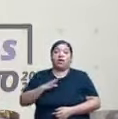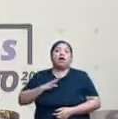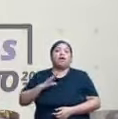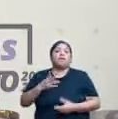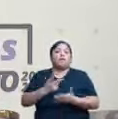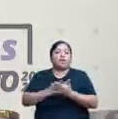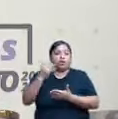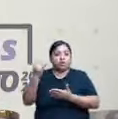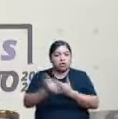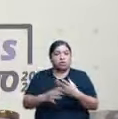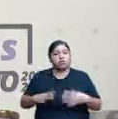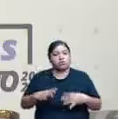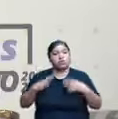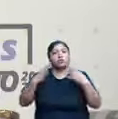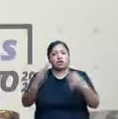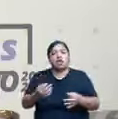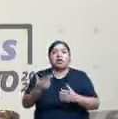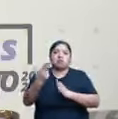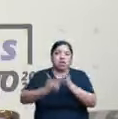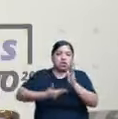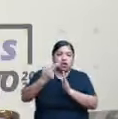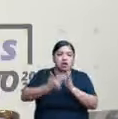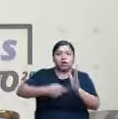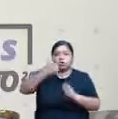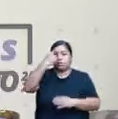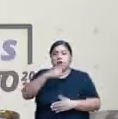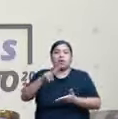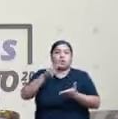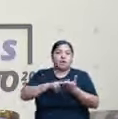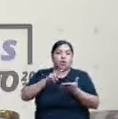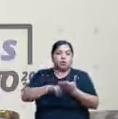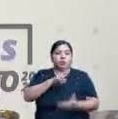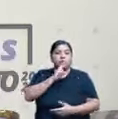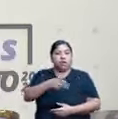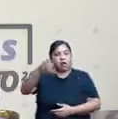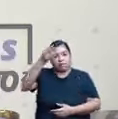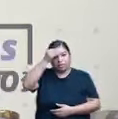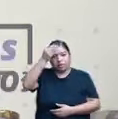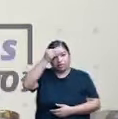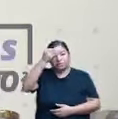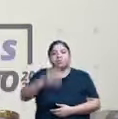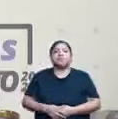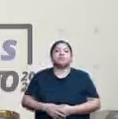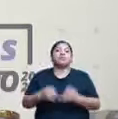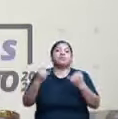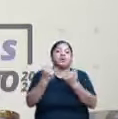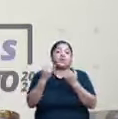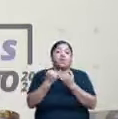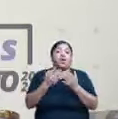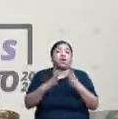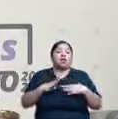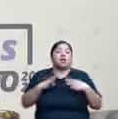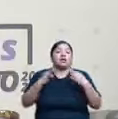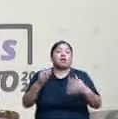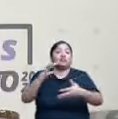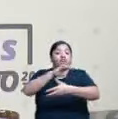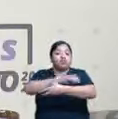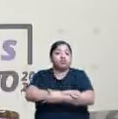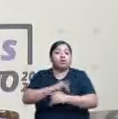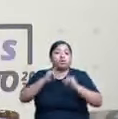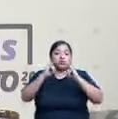talleres para la concientización y el fortalecimiento de valores, a la vez de crear convenios con instituciones